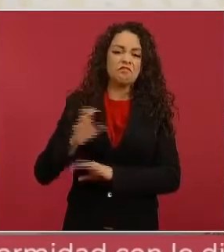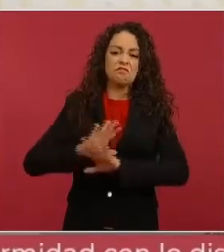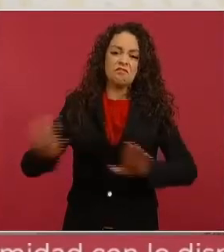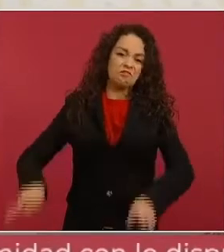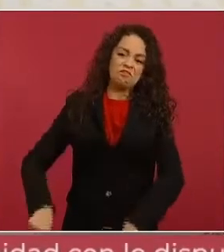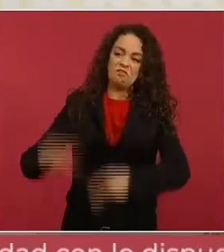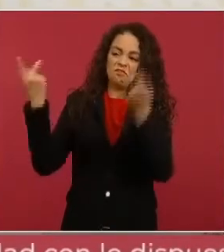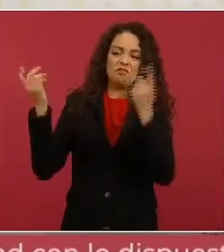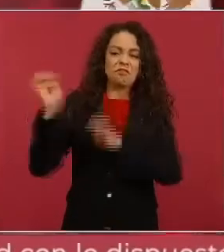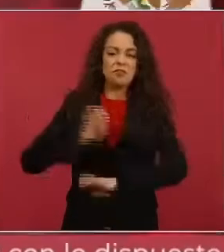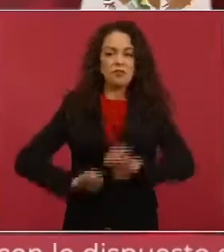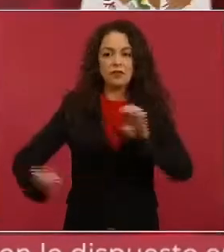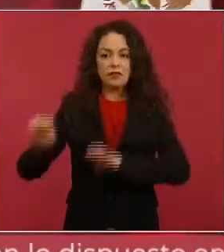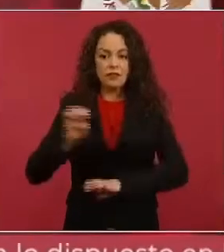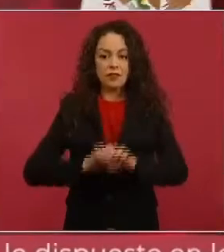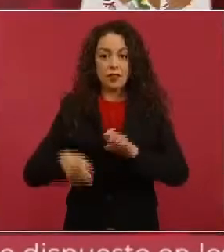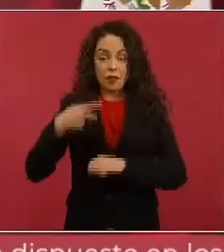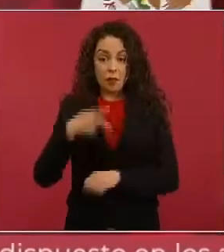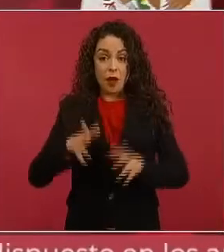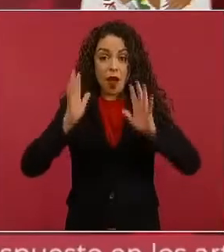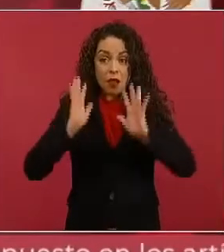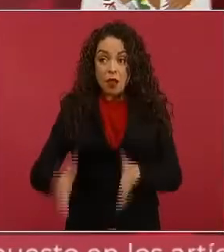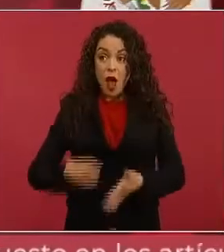Pero no estamos cancelando